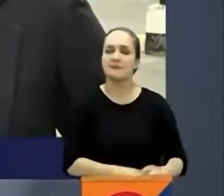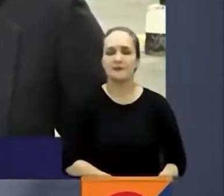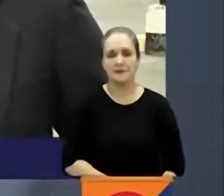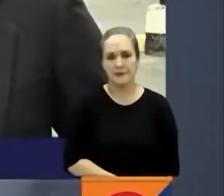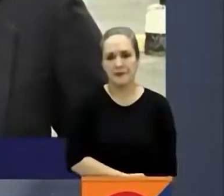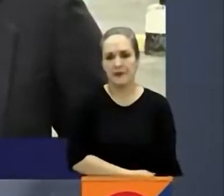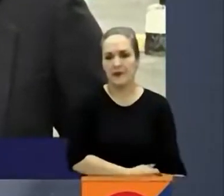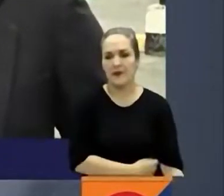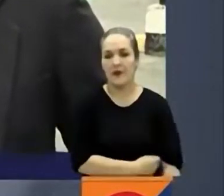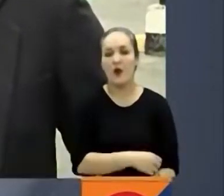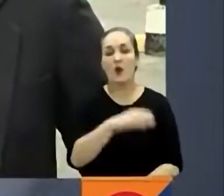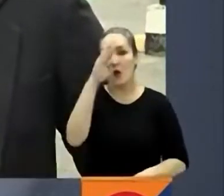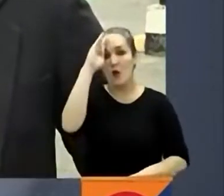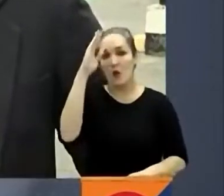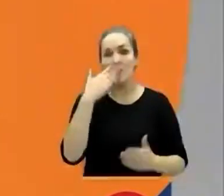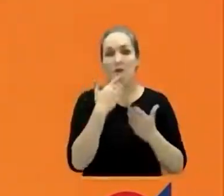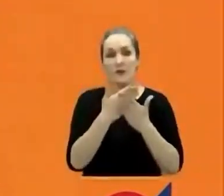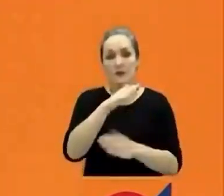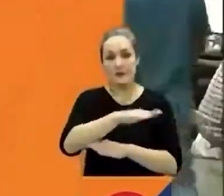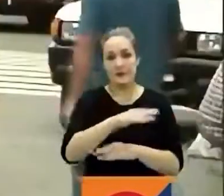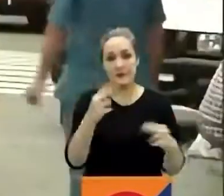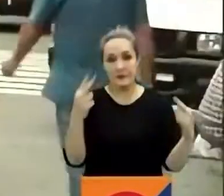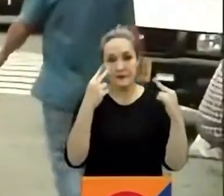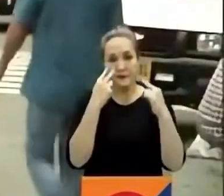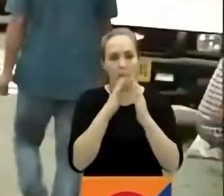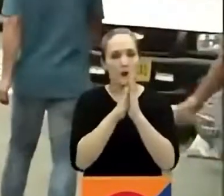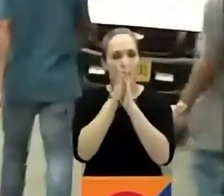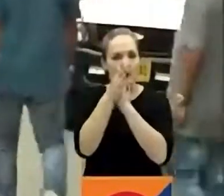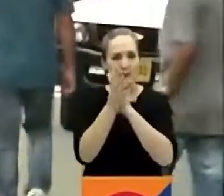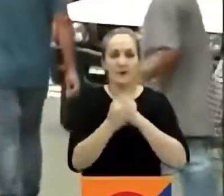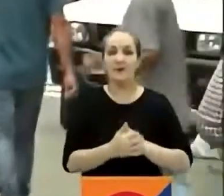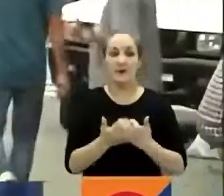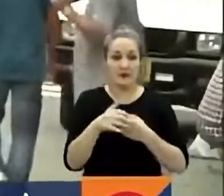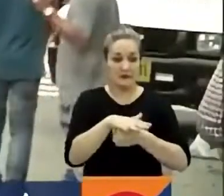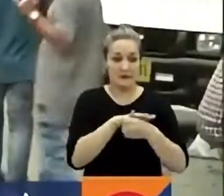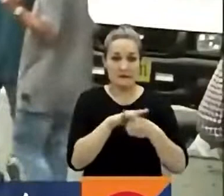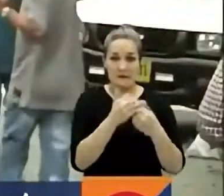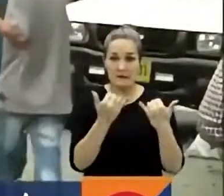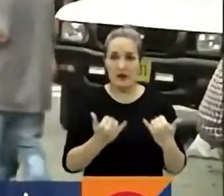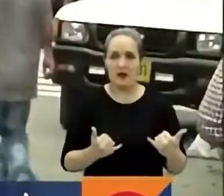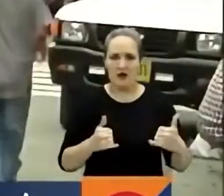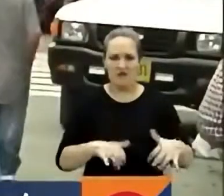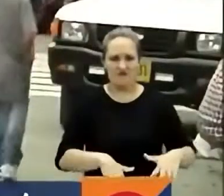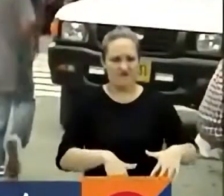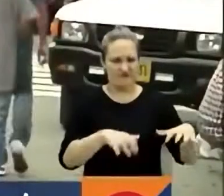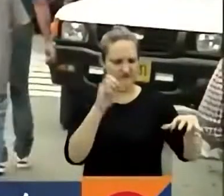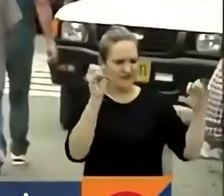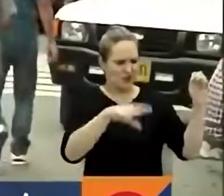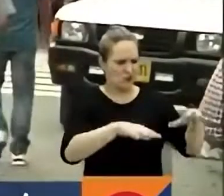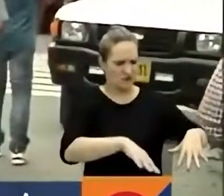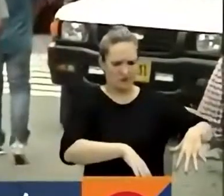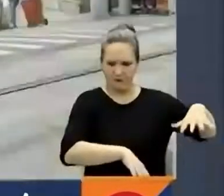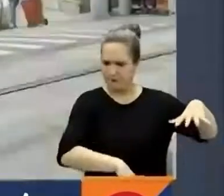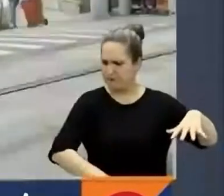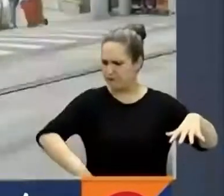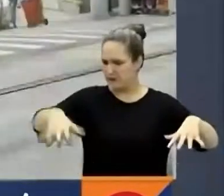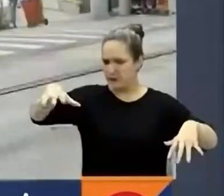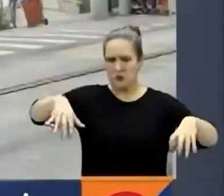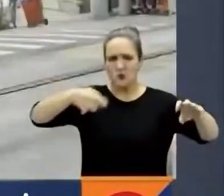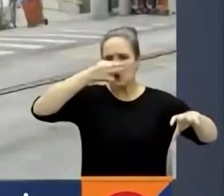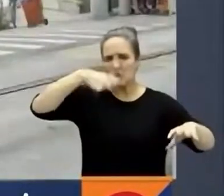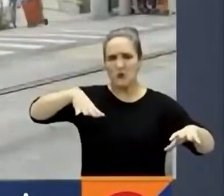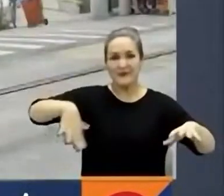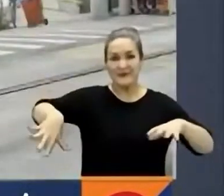Hola Carolina, televidentes, muy buenas tardes. Mire, le cuento que ante esta situación del incremento de las basuras en diferentes zonas de la